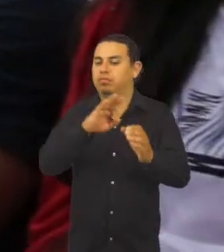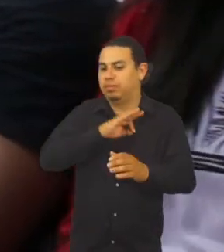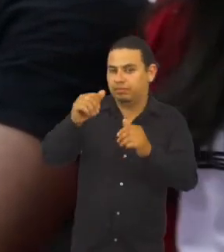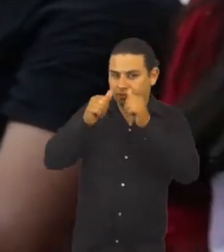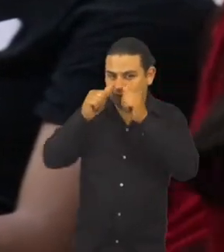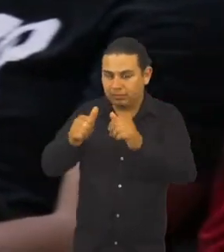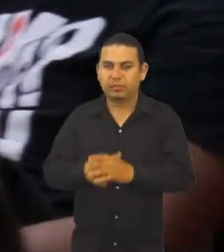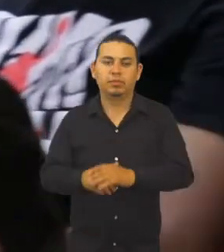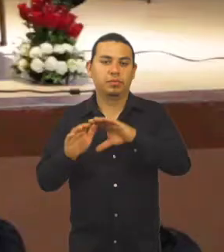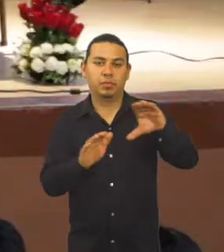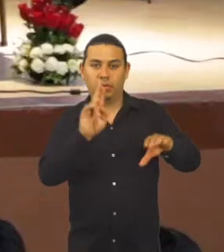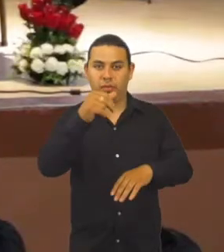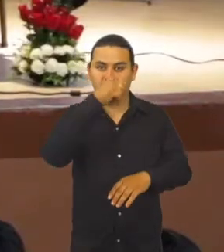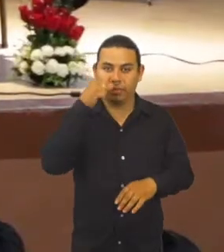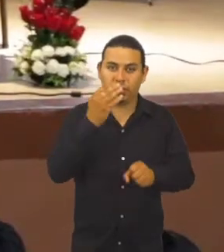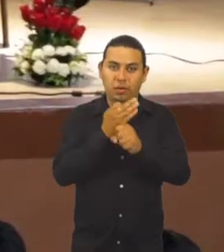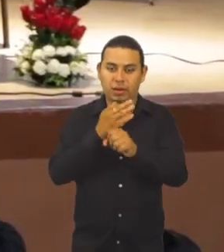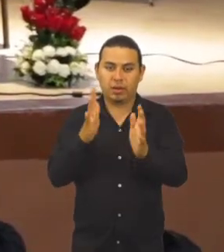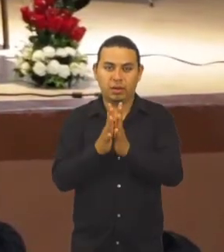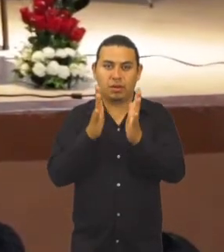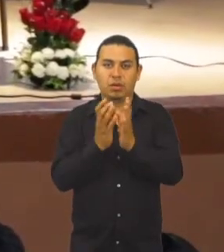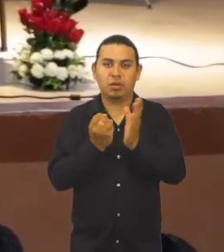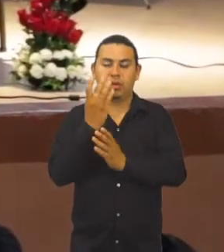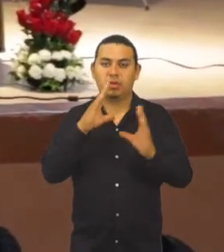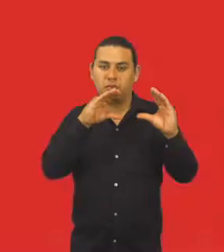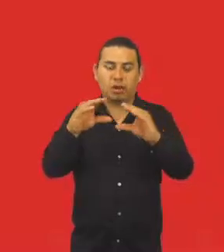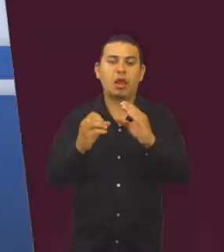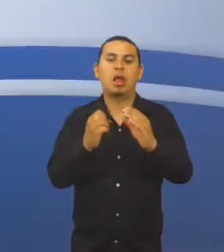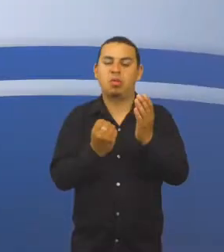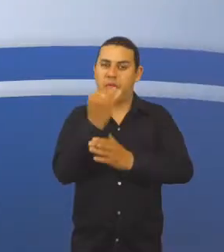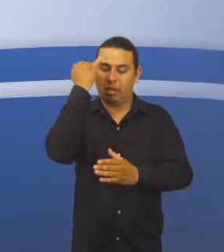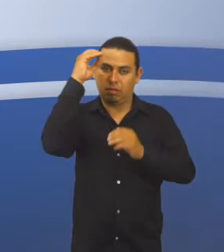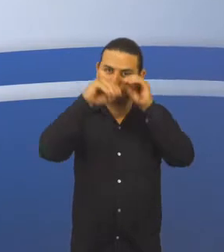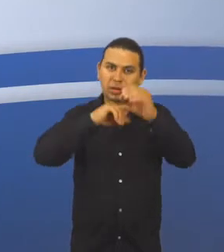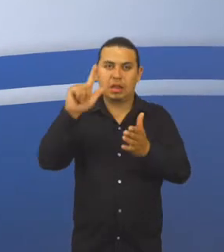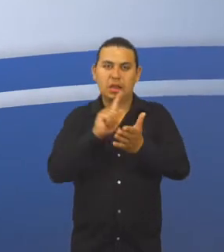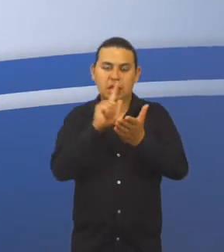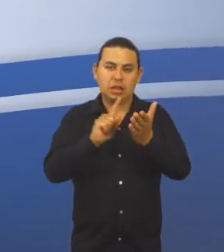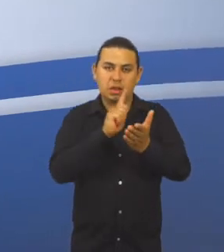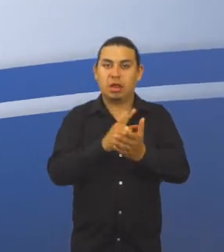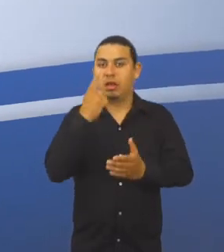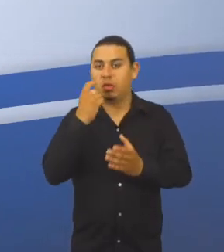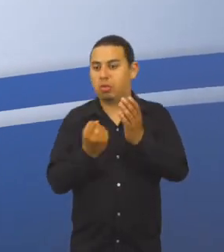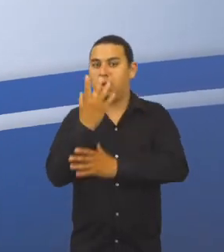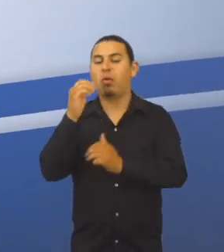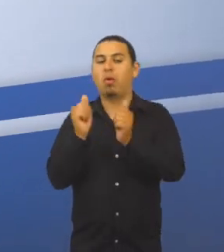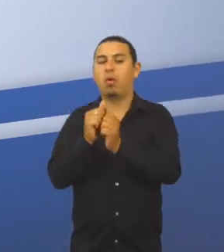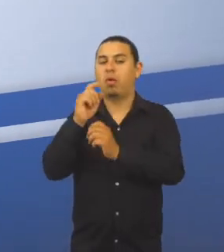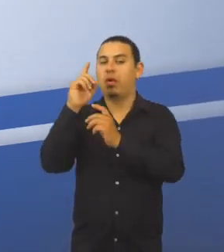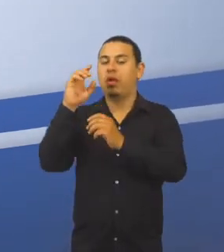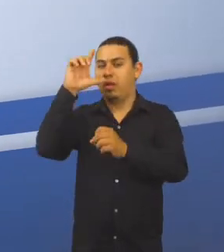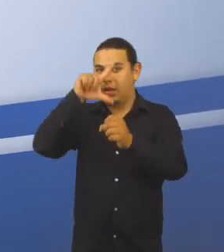pues brindar un servicio hacia las personas que requieren de esta asesoría y el conocimiento de sus derechos. ¿Sabías que la UAPCO está participando en la formación de